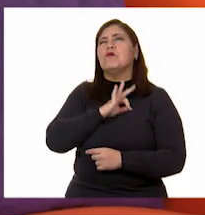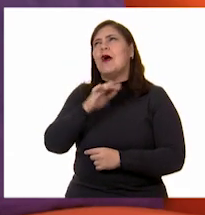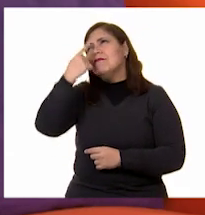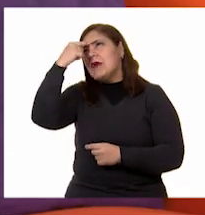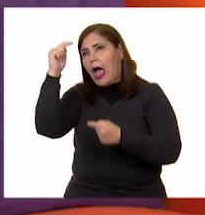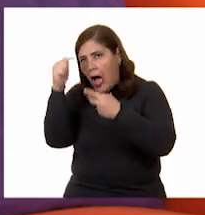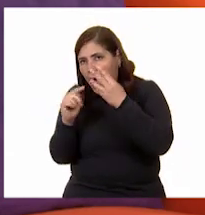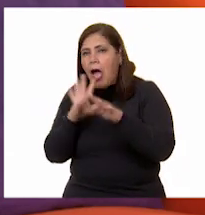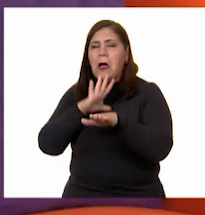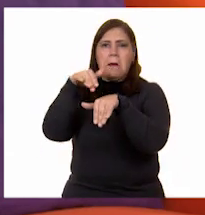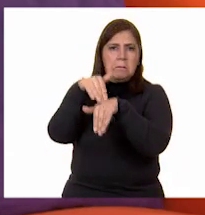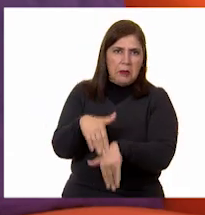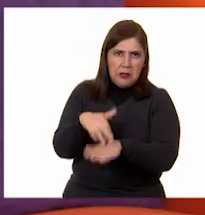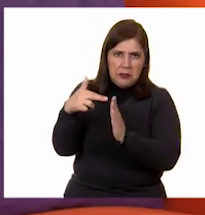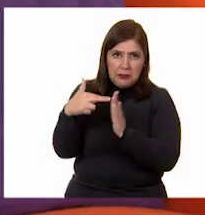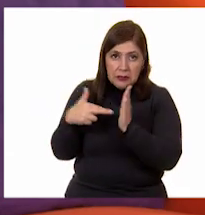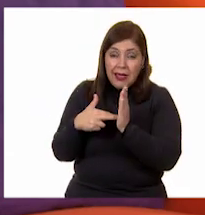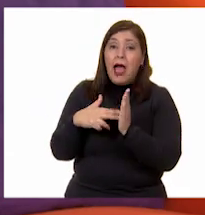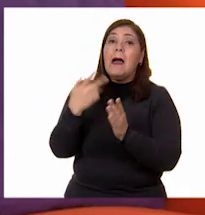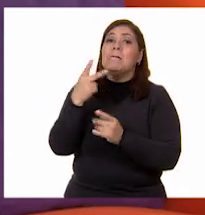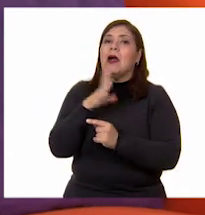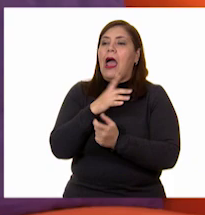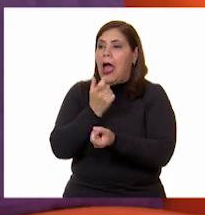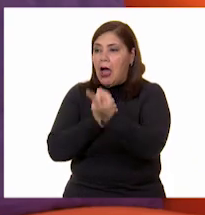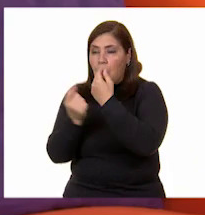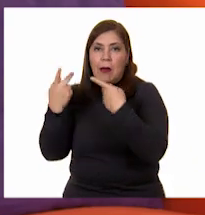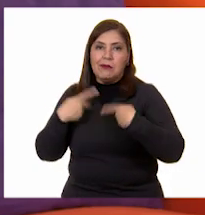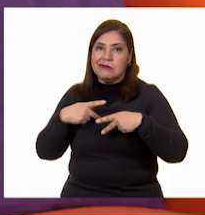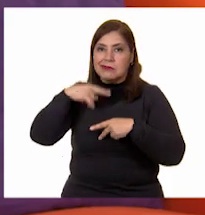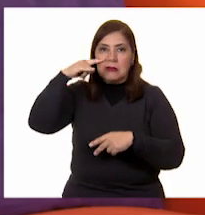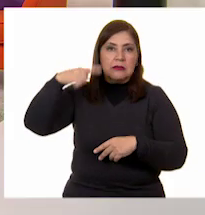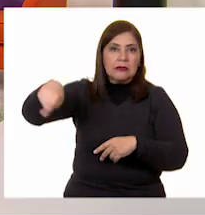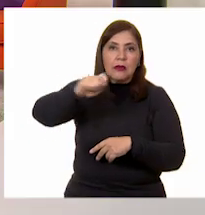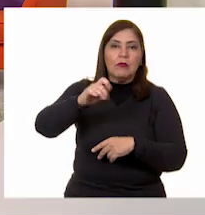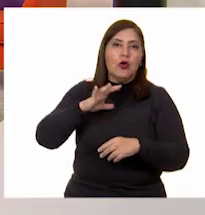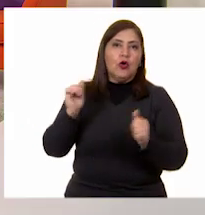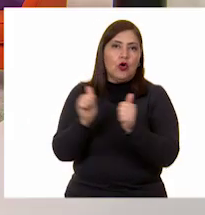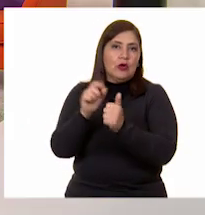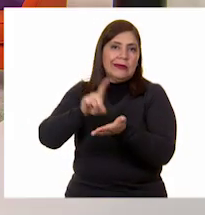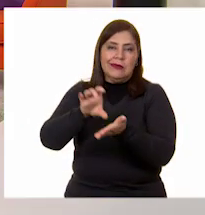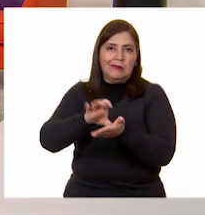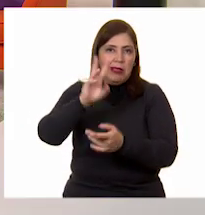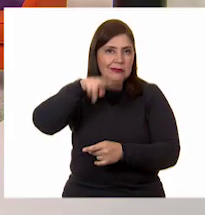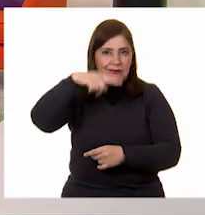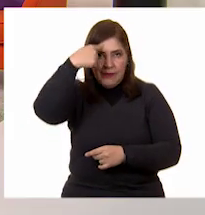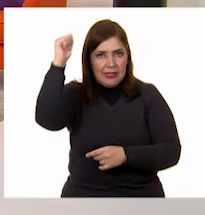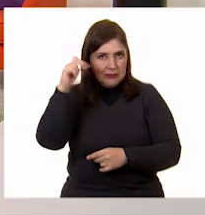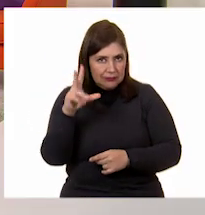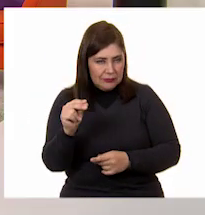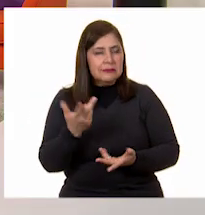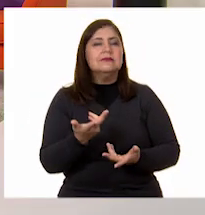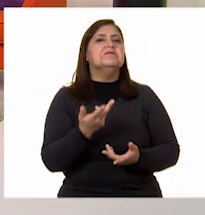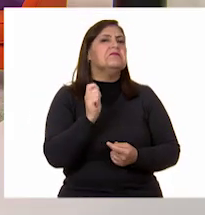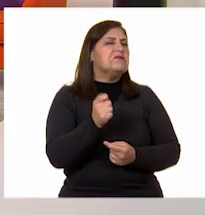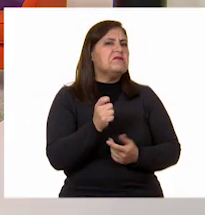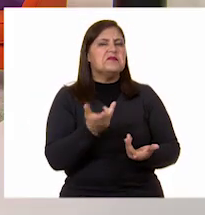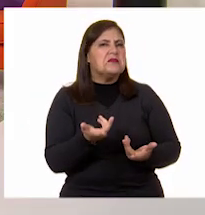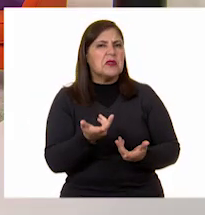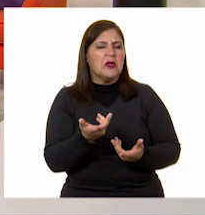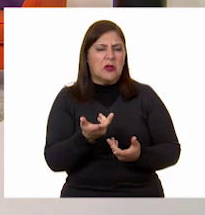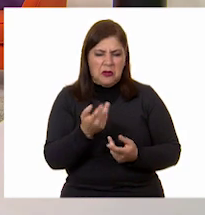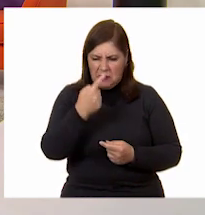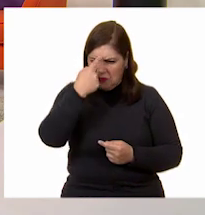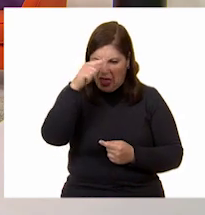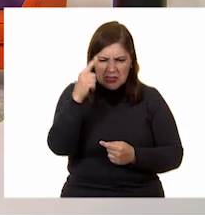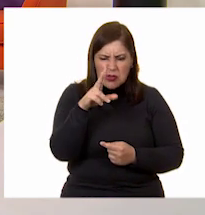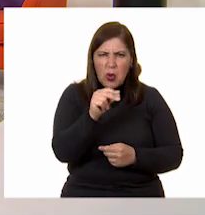fácil, pues no lo es para algunas personas con discapacidad. ¿Cuál puede ser la razón para que no sea tan